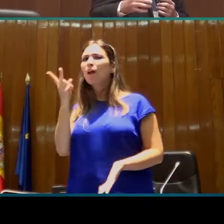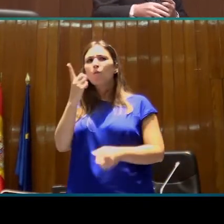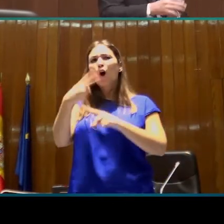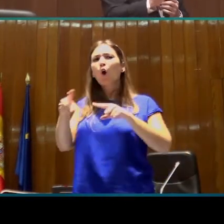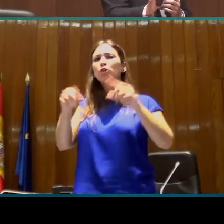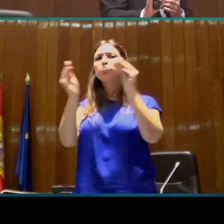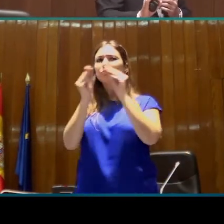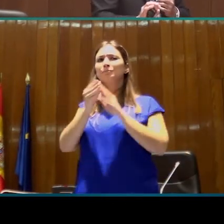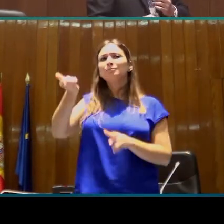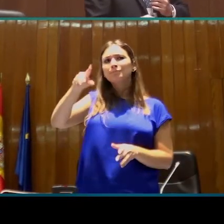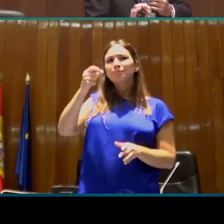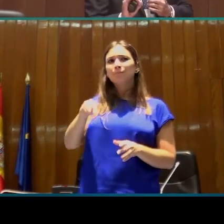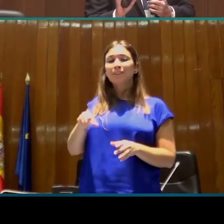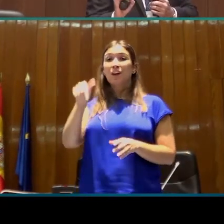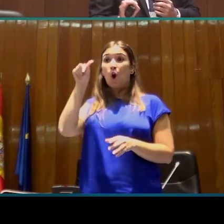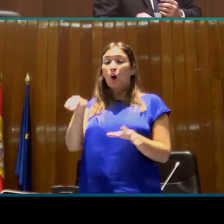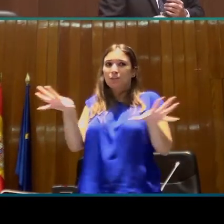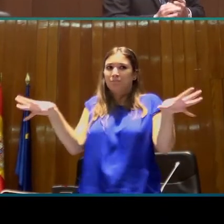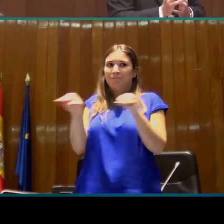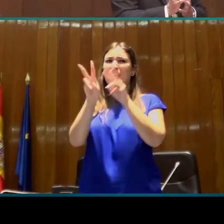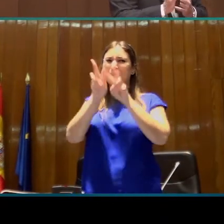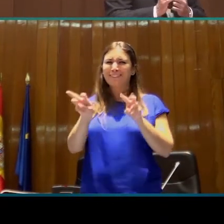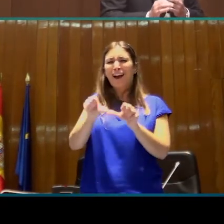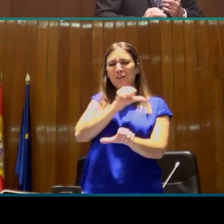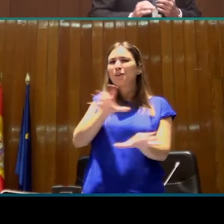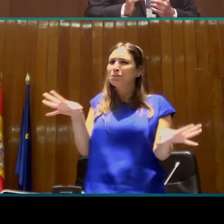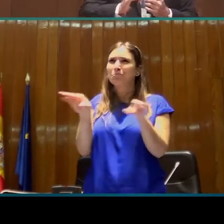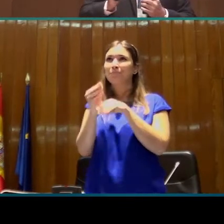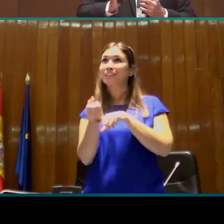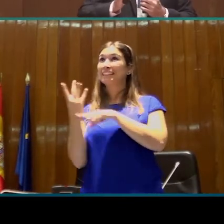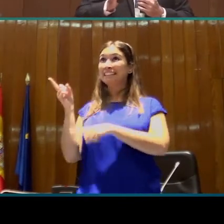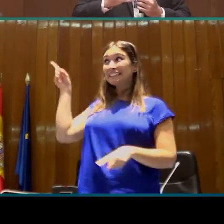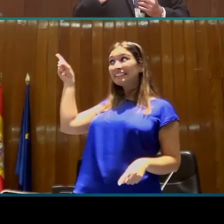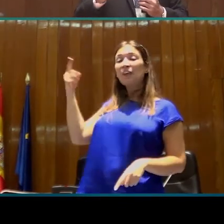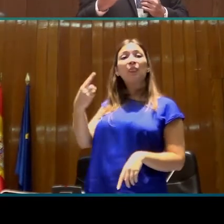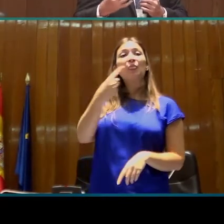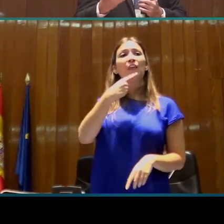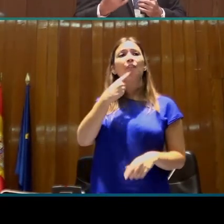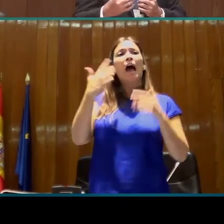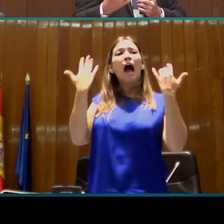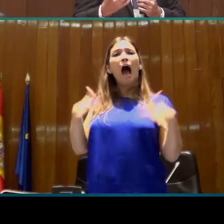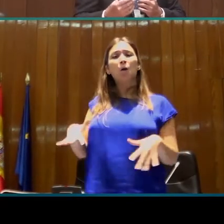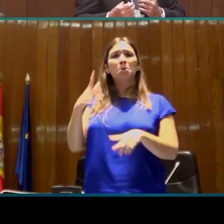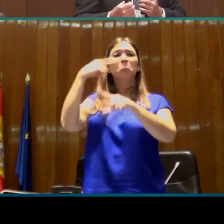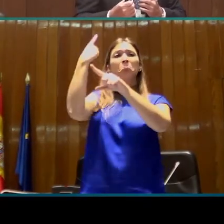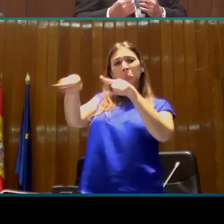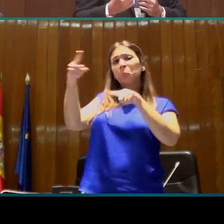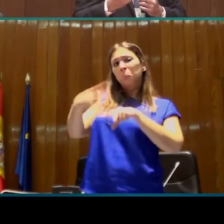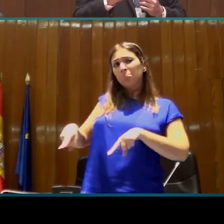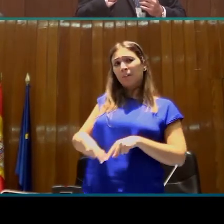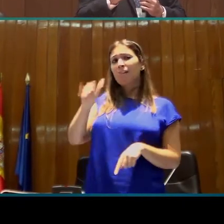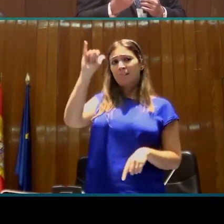hay muchas investigaciones que yo resumo en esta transparencia que nos dicen que, a pesar de las diferencias superficiales que